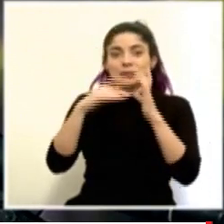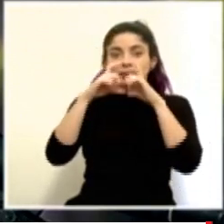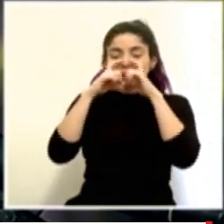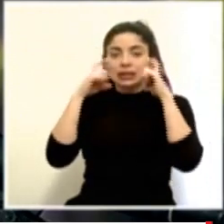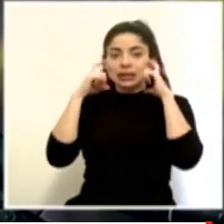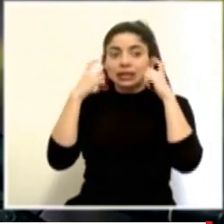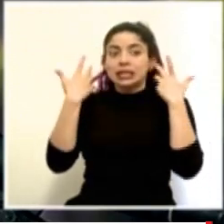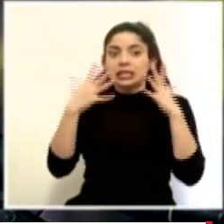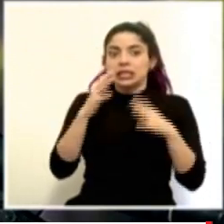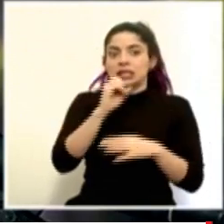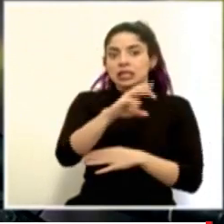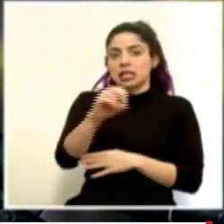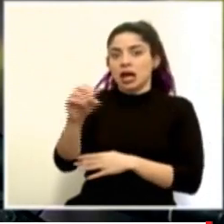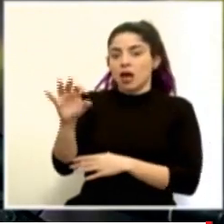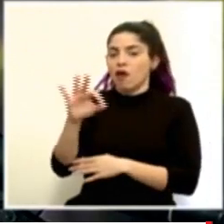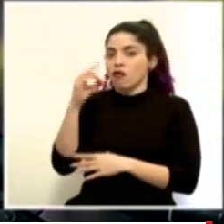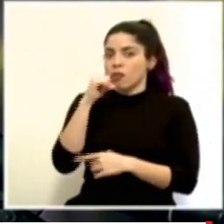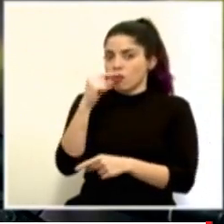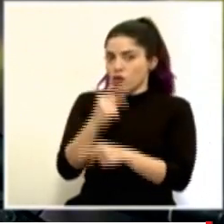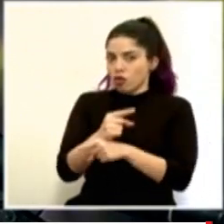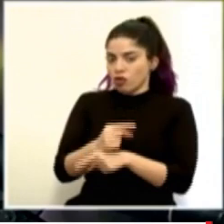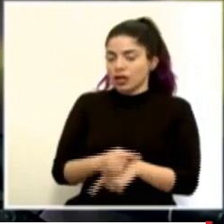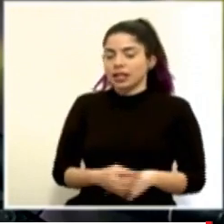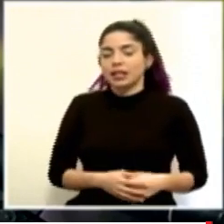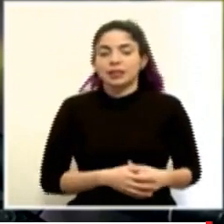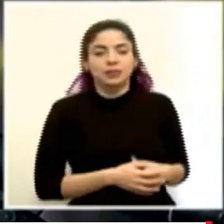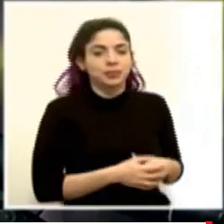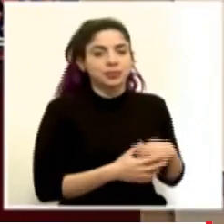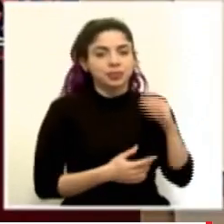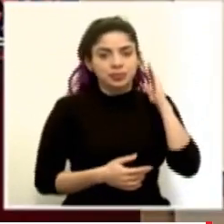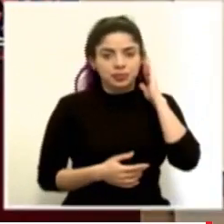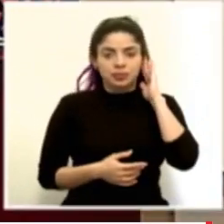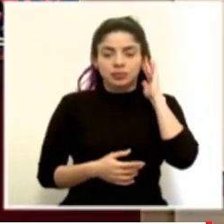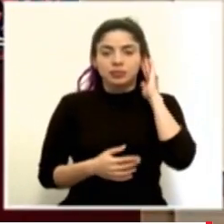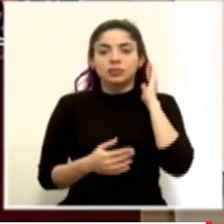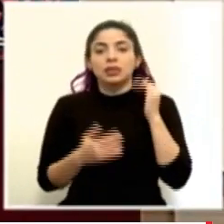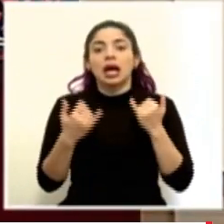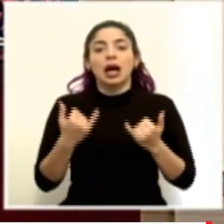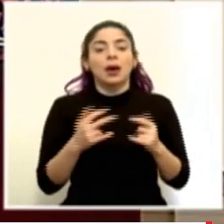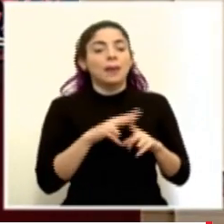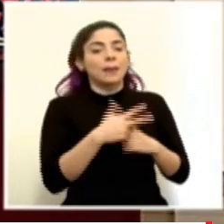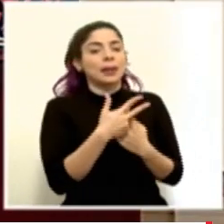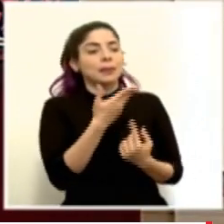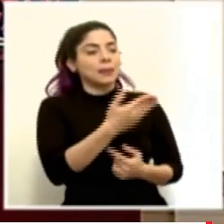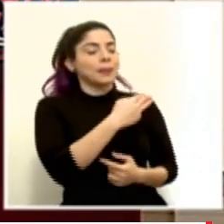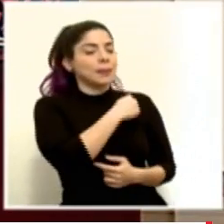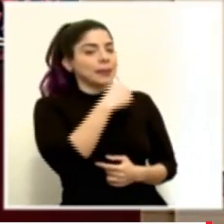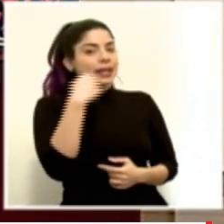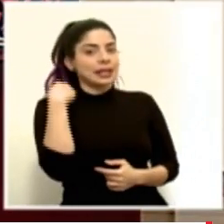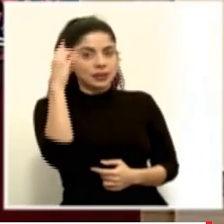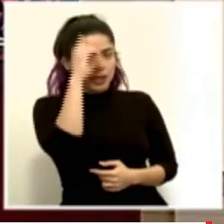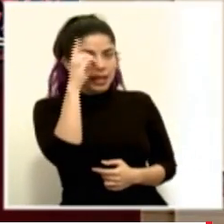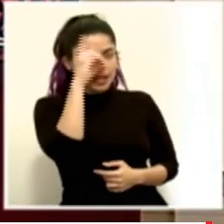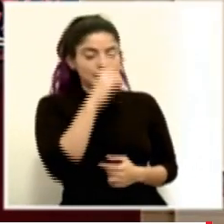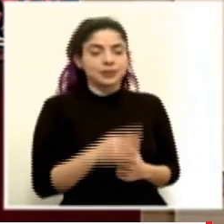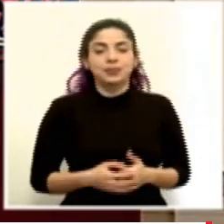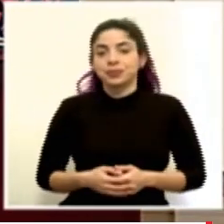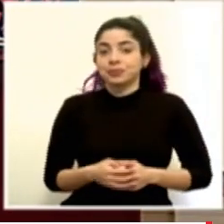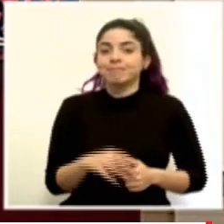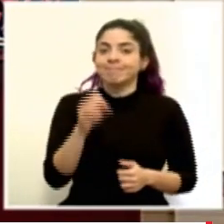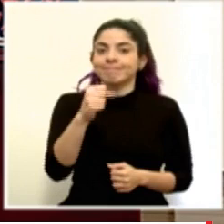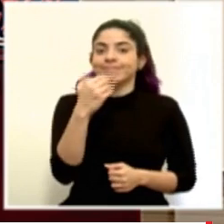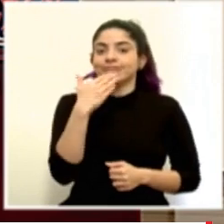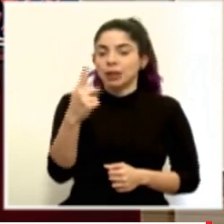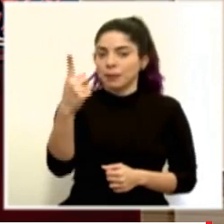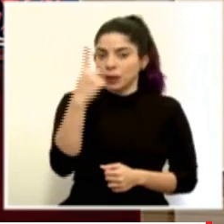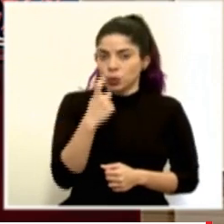que se entregaron de forma inadecuada? Muchas gracias. Iniciamos con el señor ministro Daniel Salas. Sí,